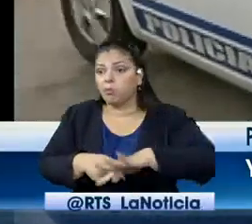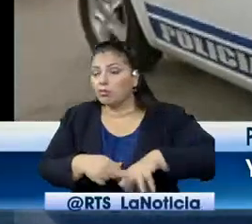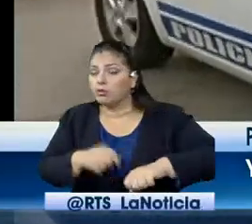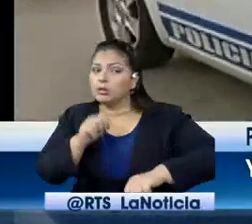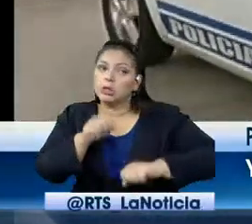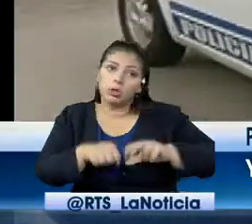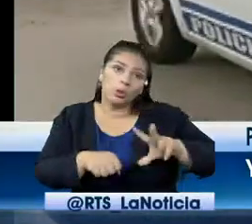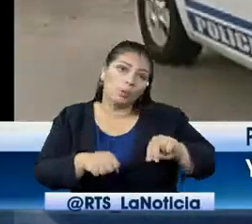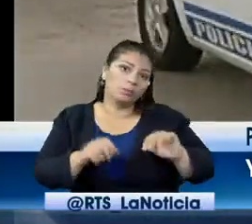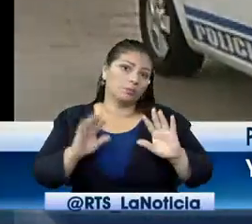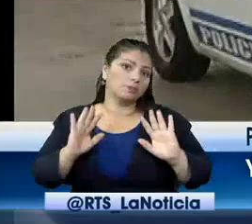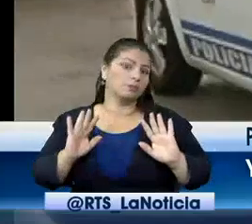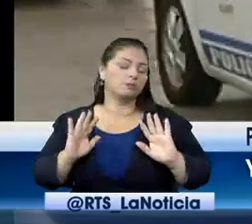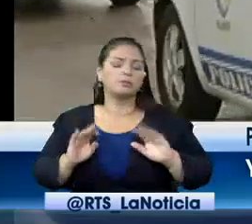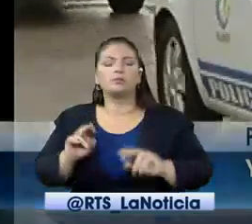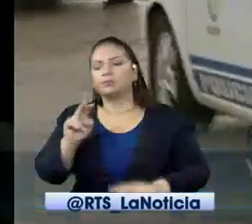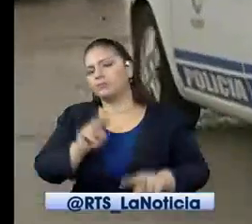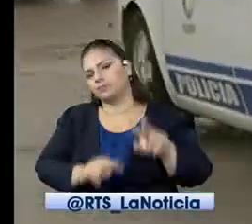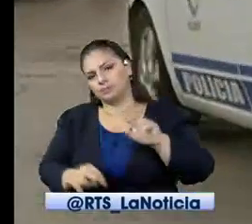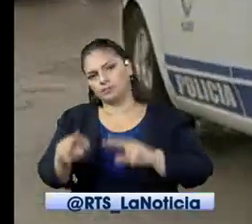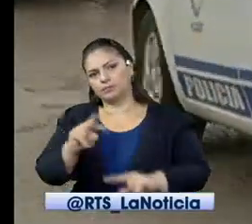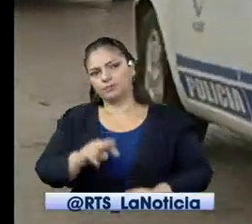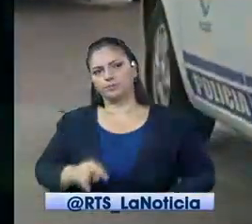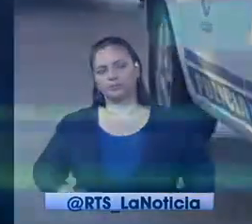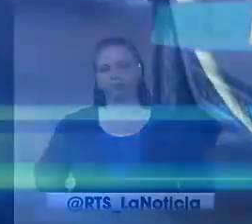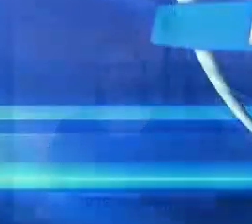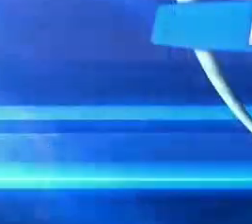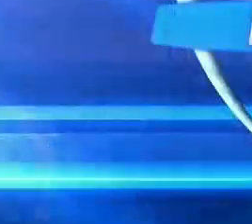Informó Ítalo Ruiz.